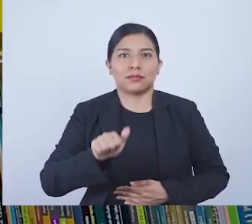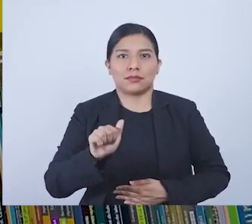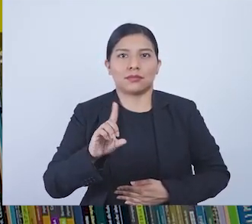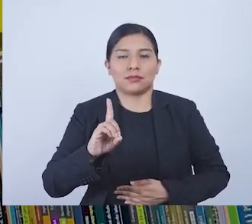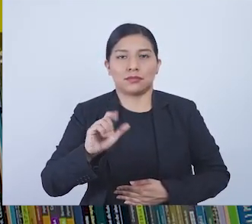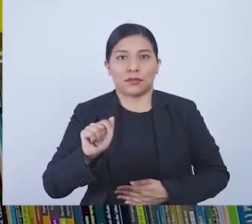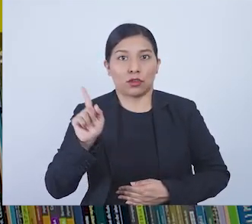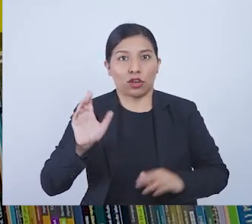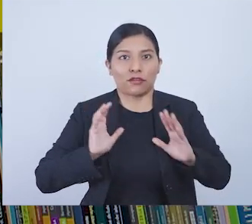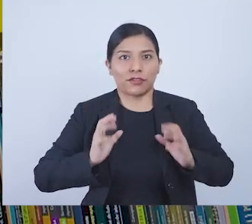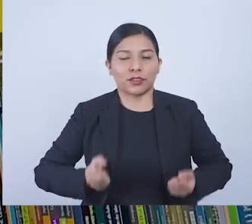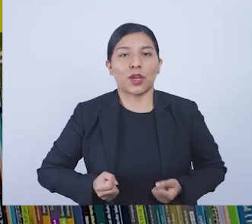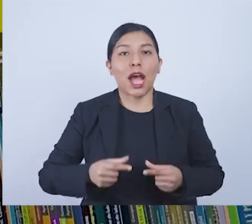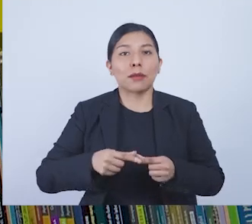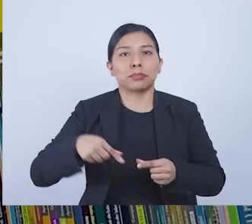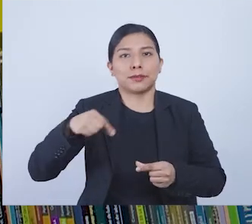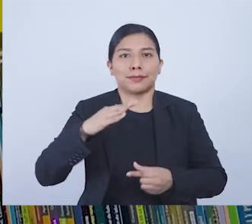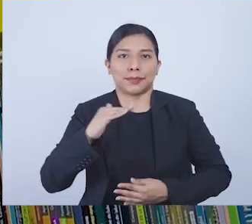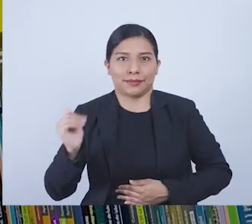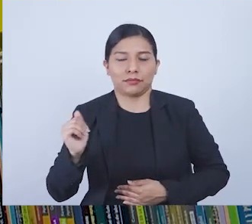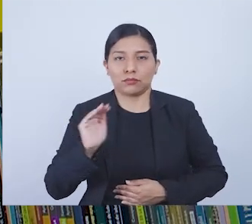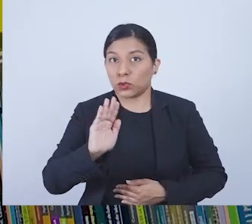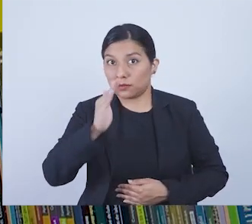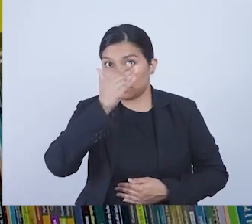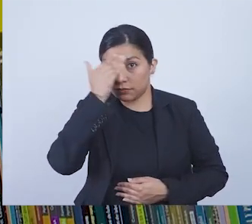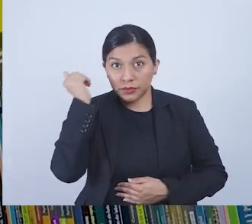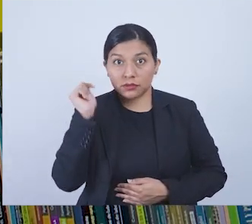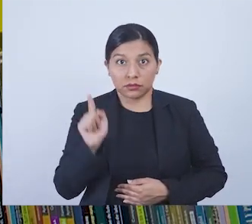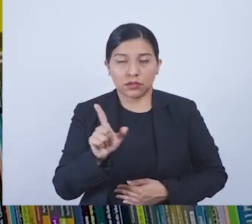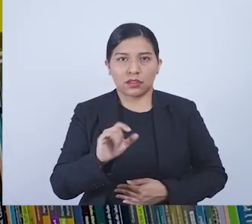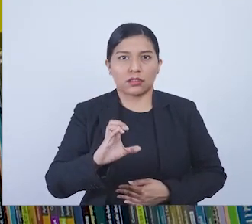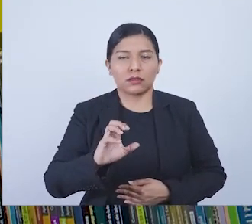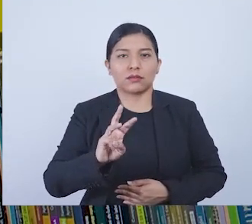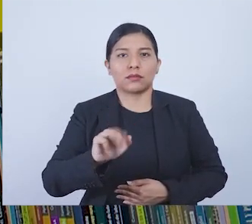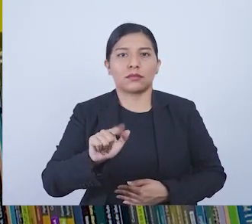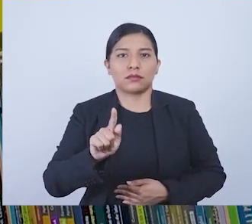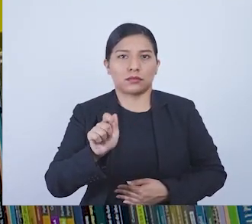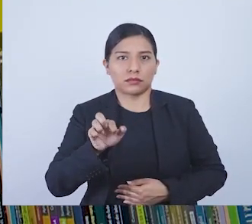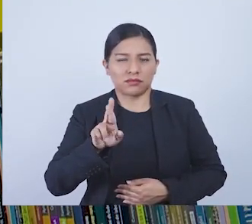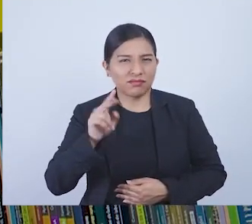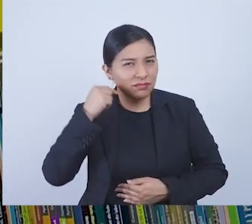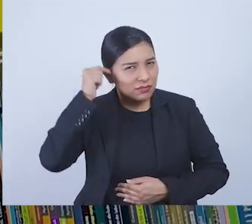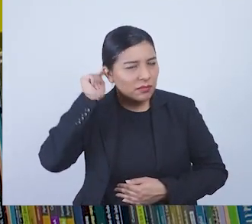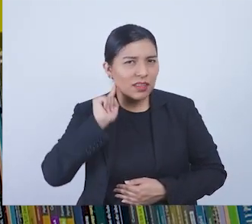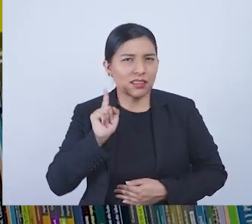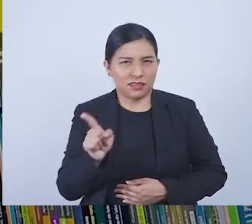de Japón. Hay que recordar que el licenciado Walter Benny, que fue